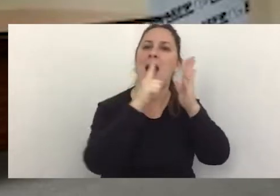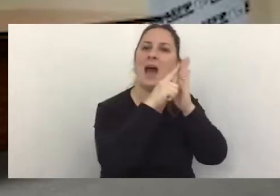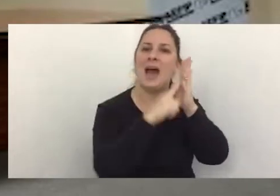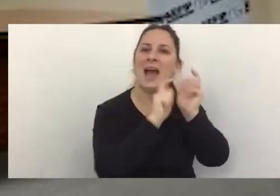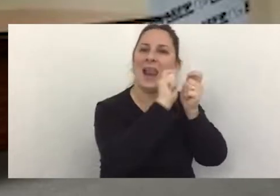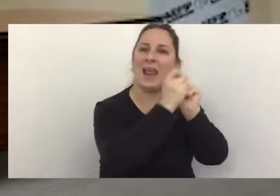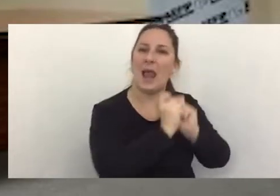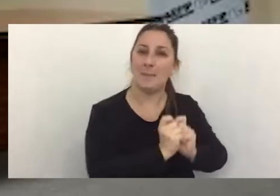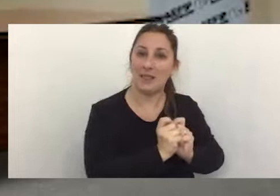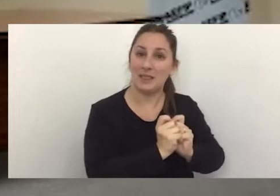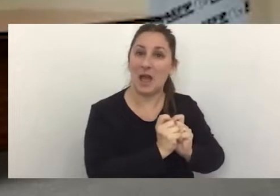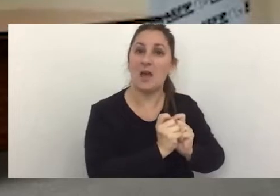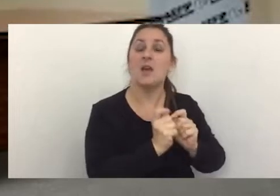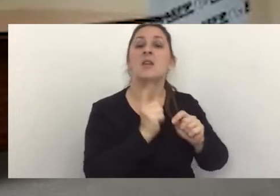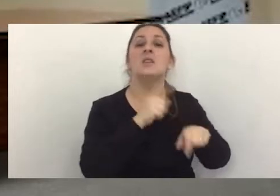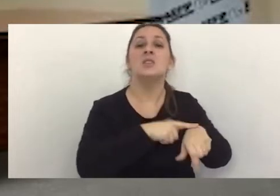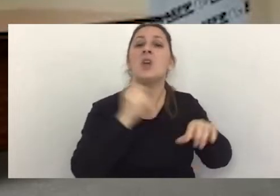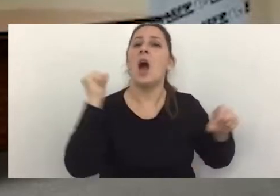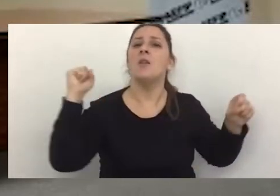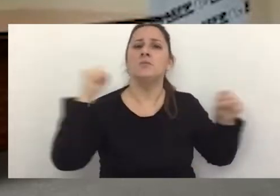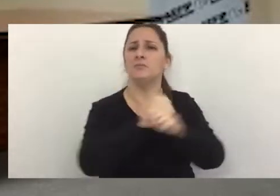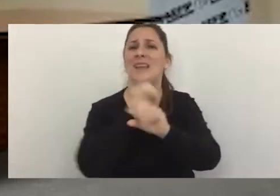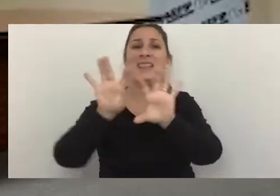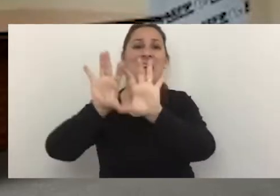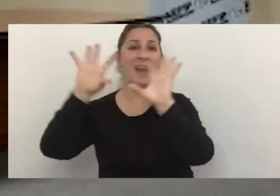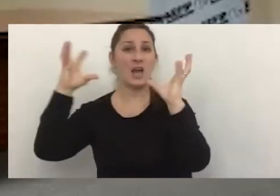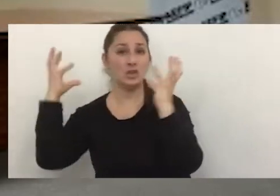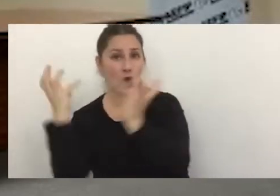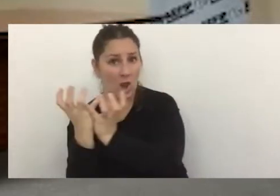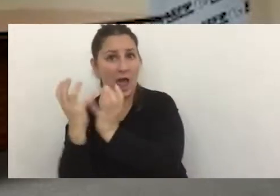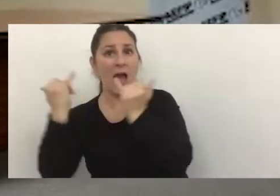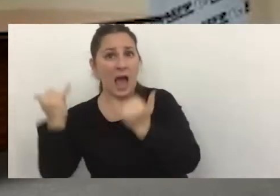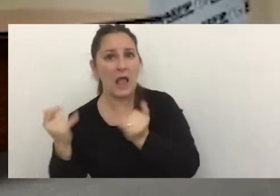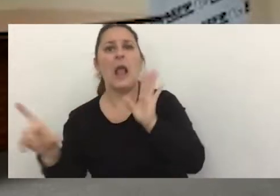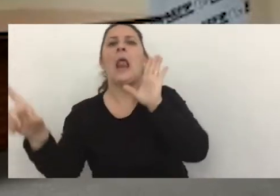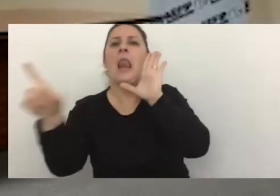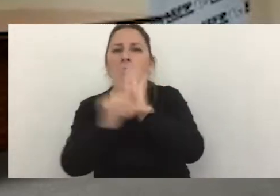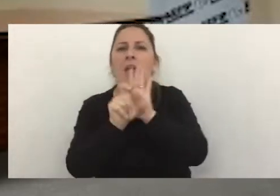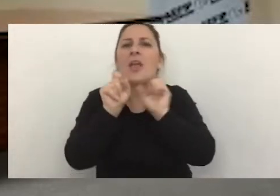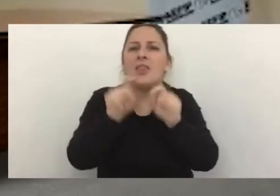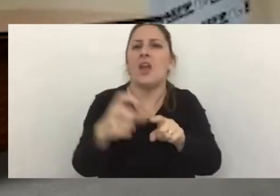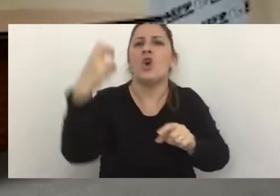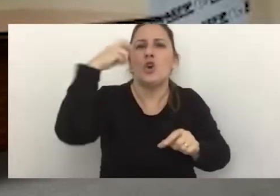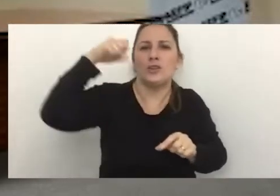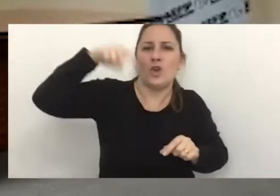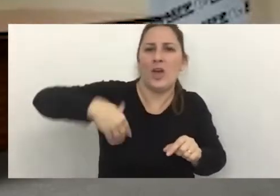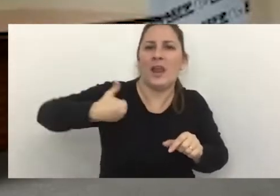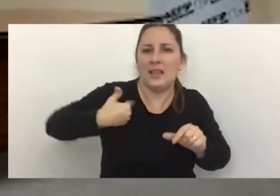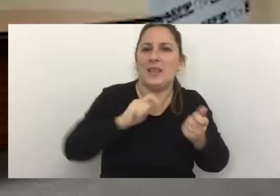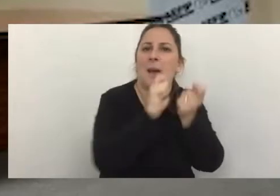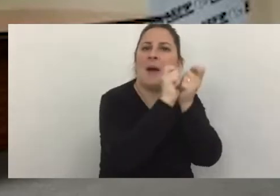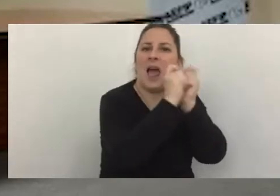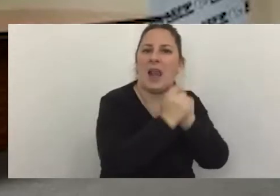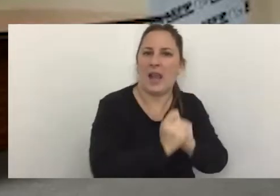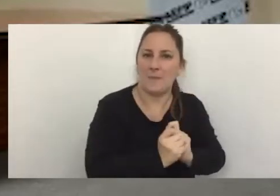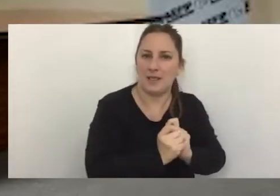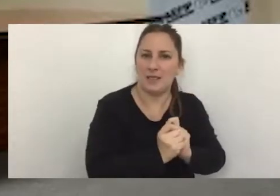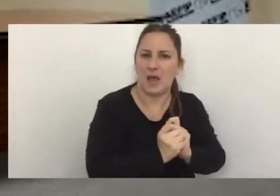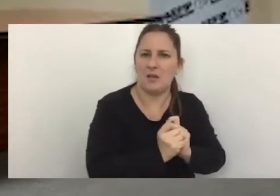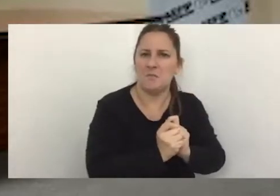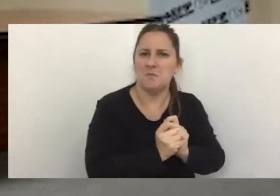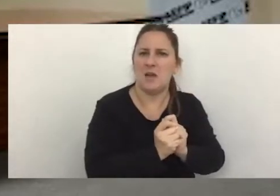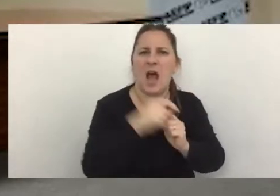se ratificaba un tratado internacional, necesitaba de una ley del Congreso que la reglamentara. ¿Y cuál es la diferencia